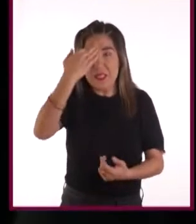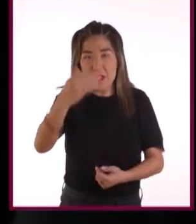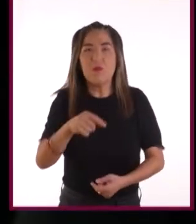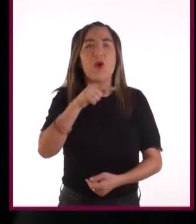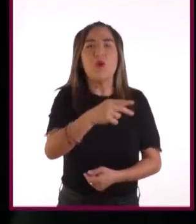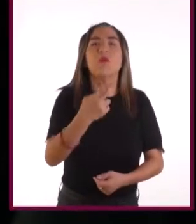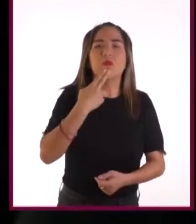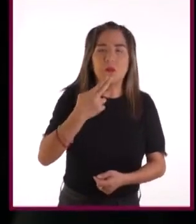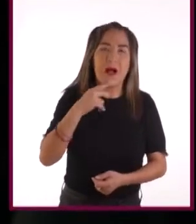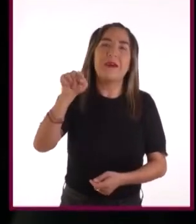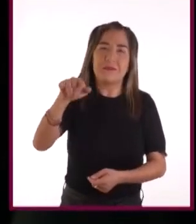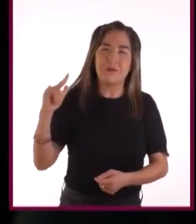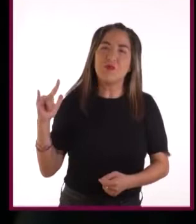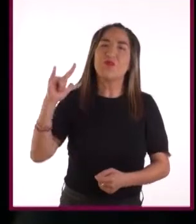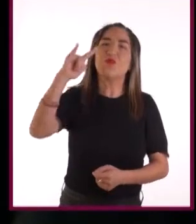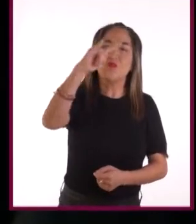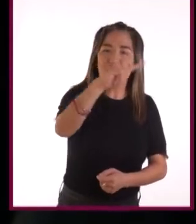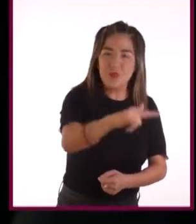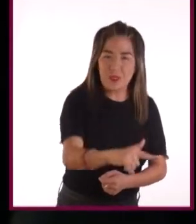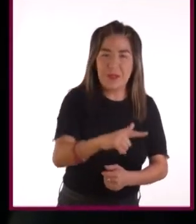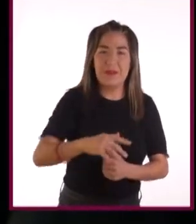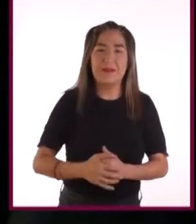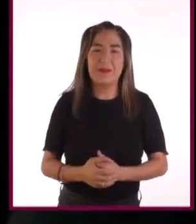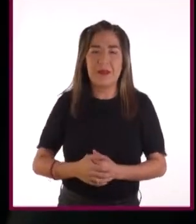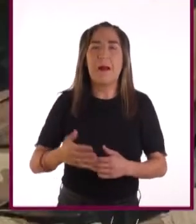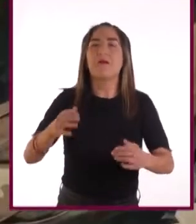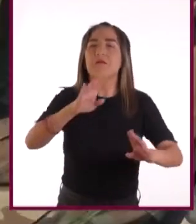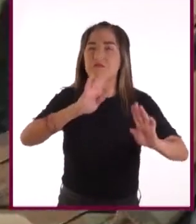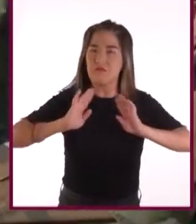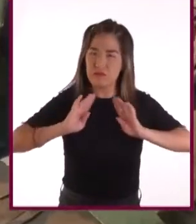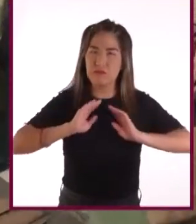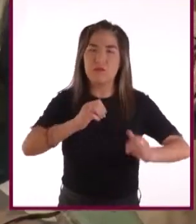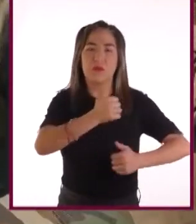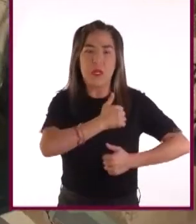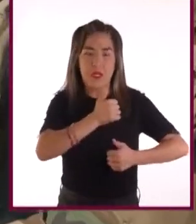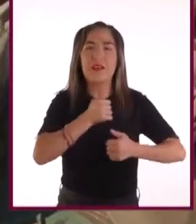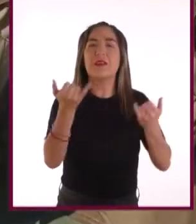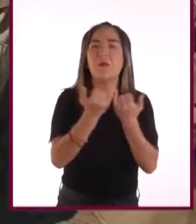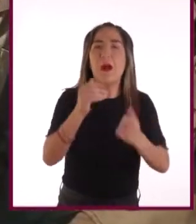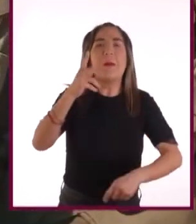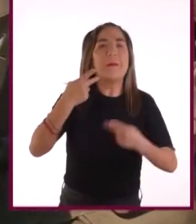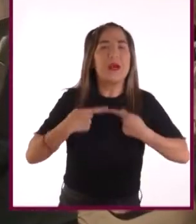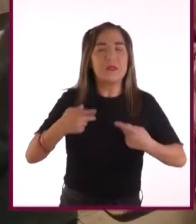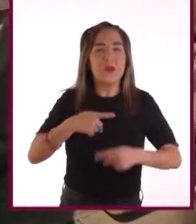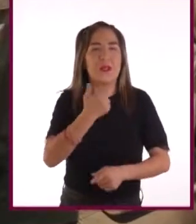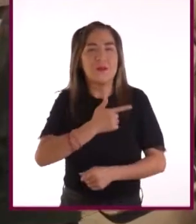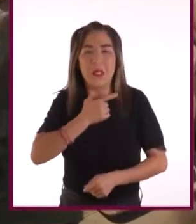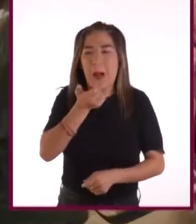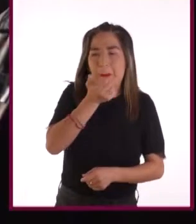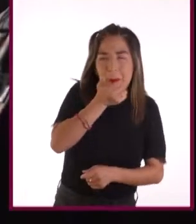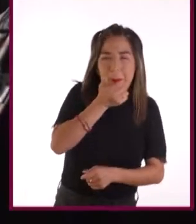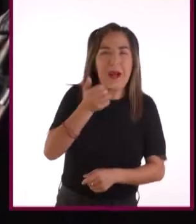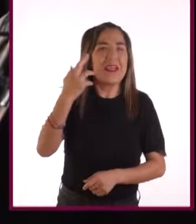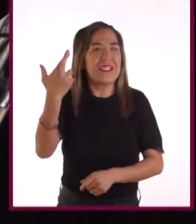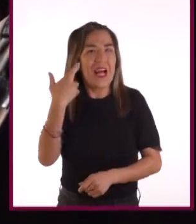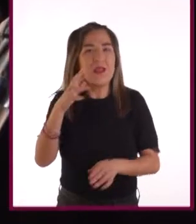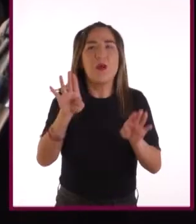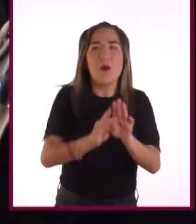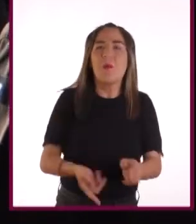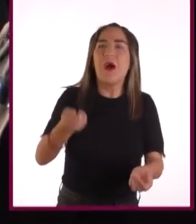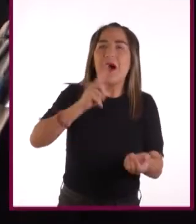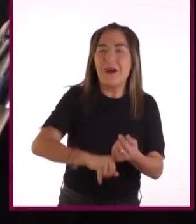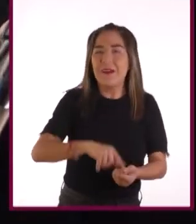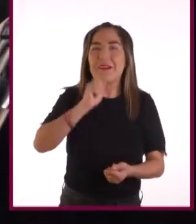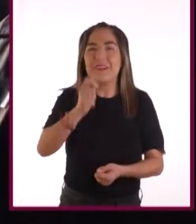comunicación es usado por la aeronáutica, la aviación, la milicia y radioaficionados, entre otros, debido a